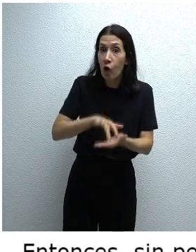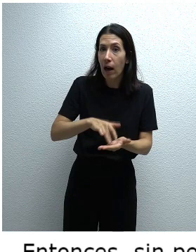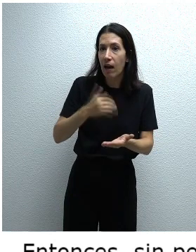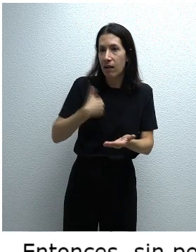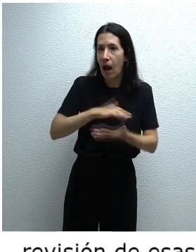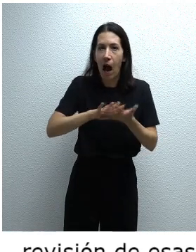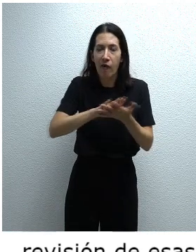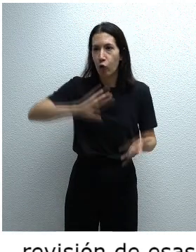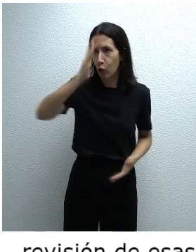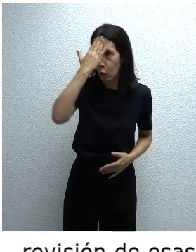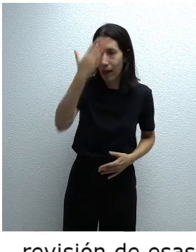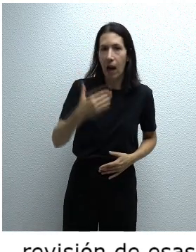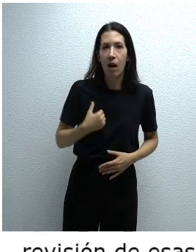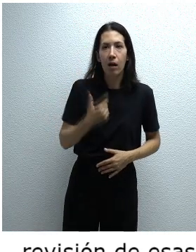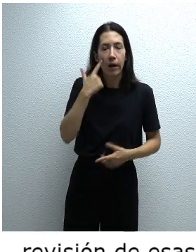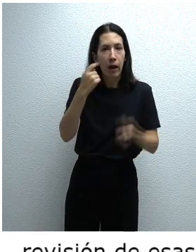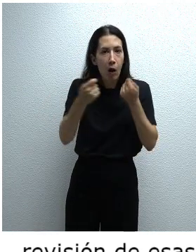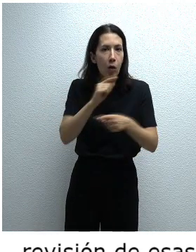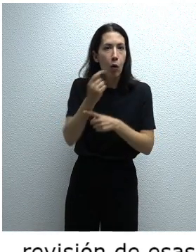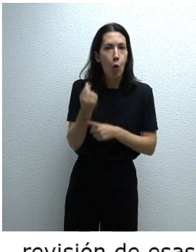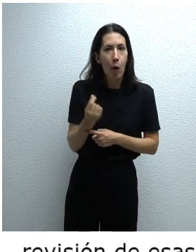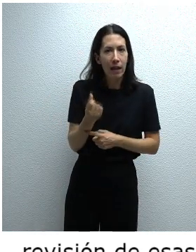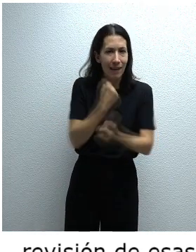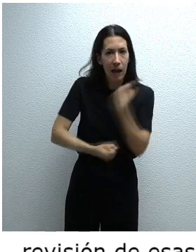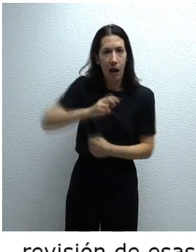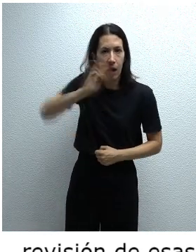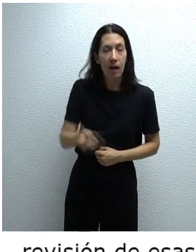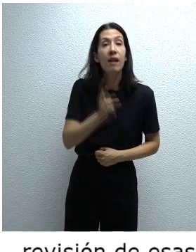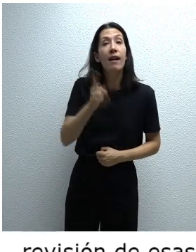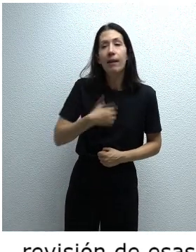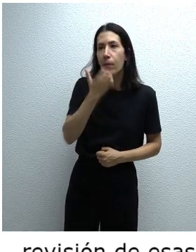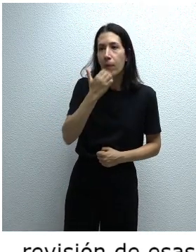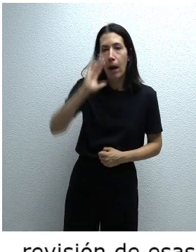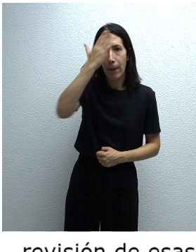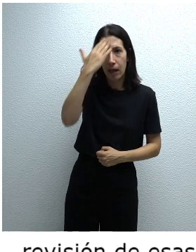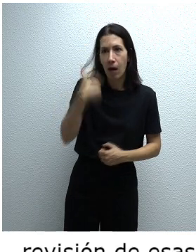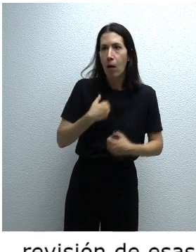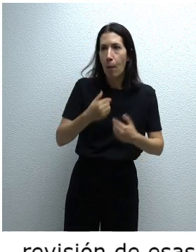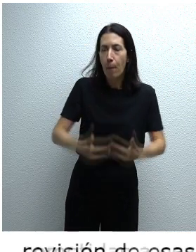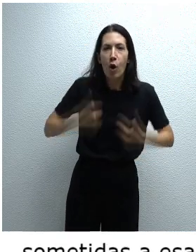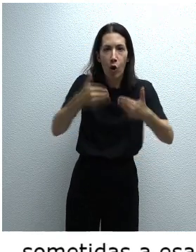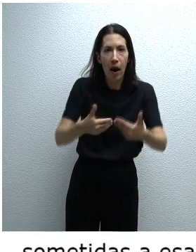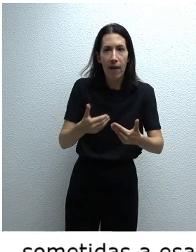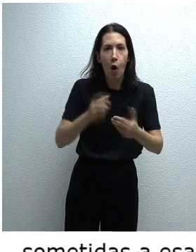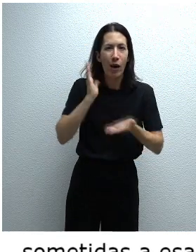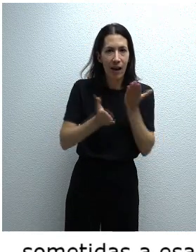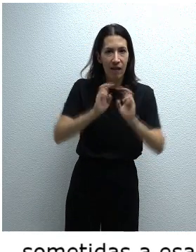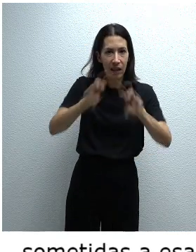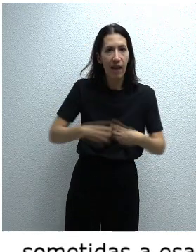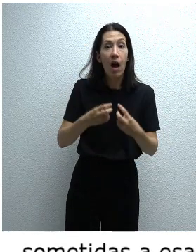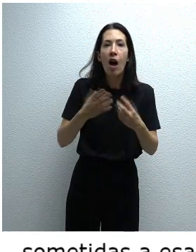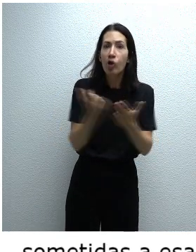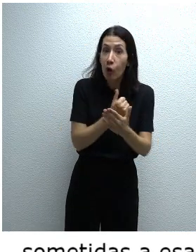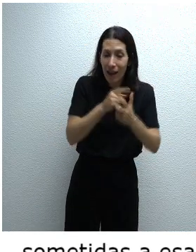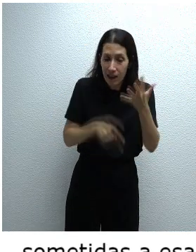hablo de tutela, de curatela conforme al régimen anterior, de patria potestad prorrogada o rehabilitada, todas ellas seguirán